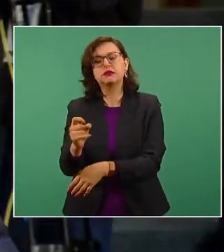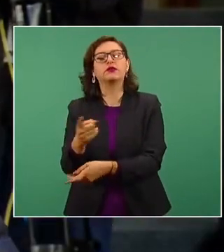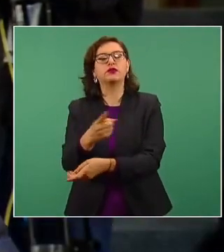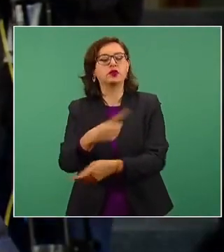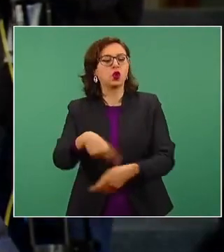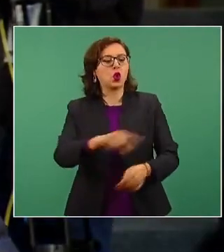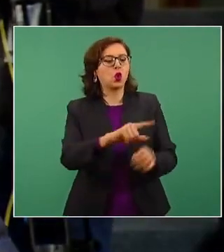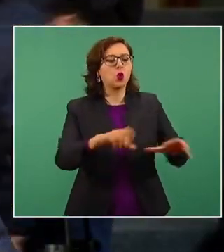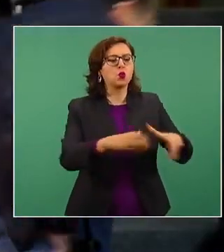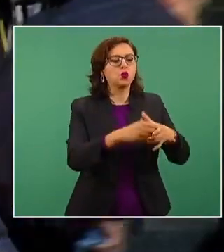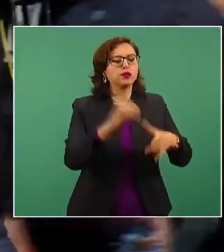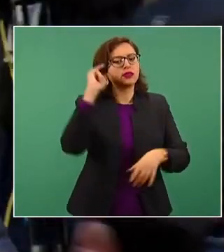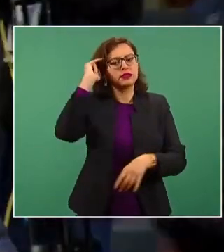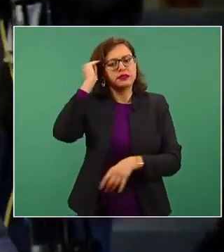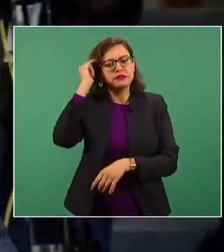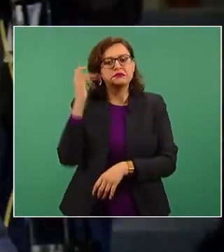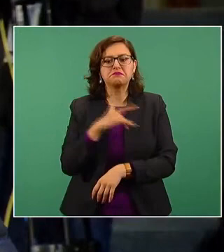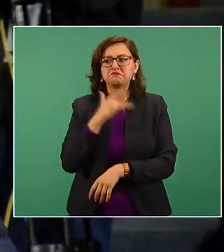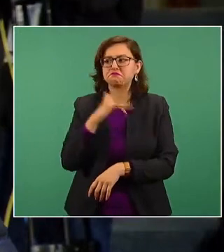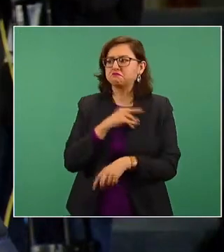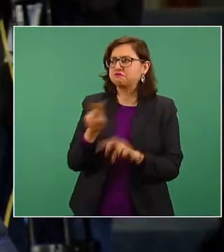a la Cámara de Diputados